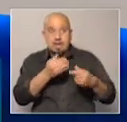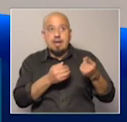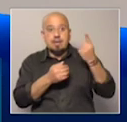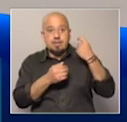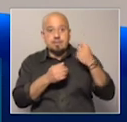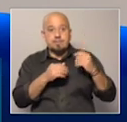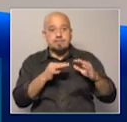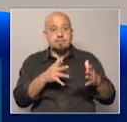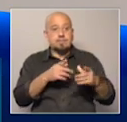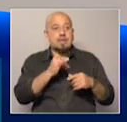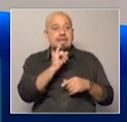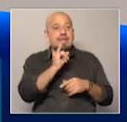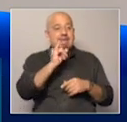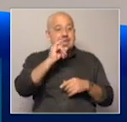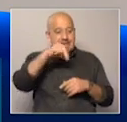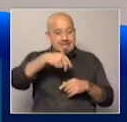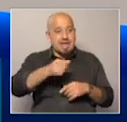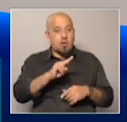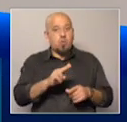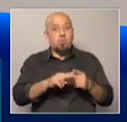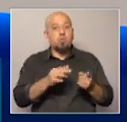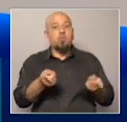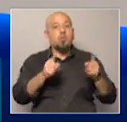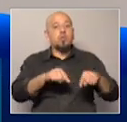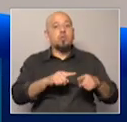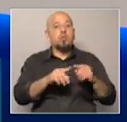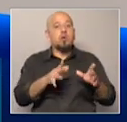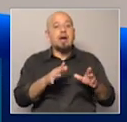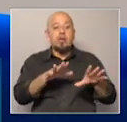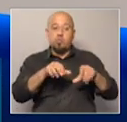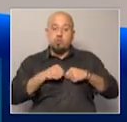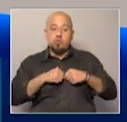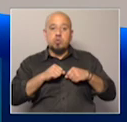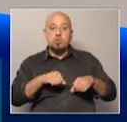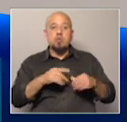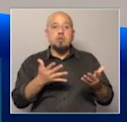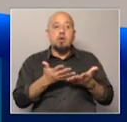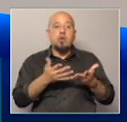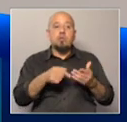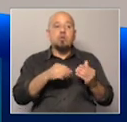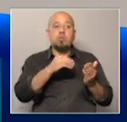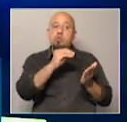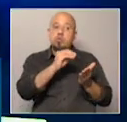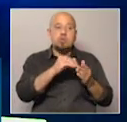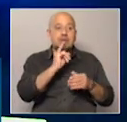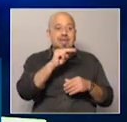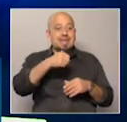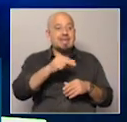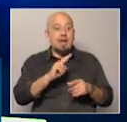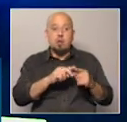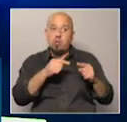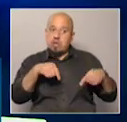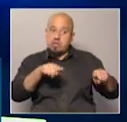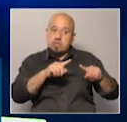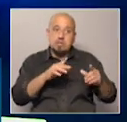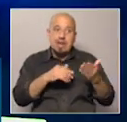que el INAU volvió a, digamos, todas las adopciones ahora, hasta ahora pasaban por el INAU. Sí, el organismo rector, absolutamente. Que